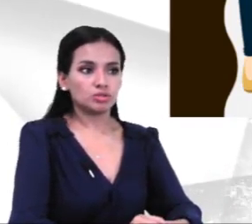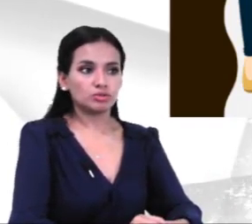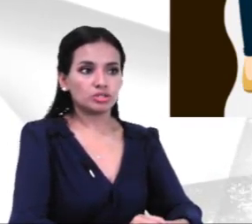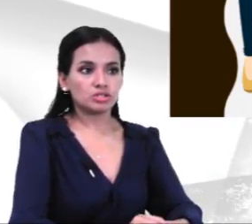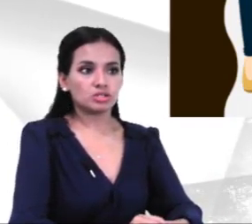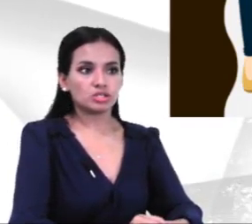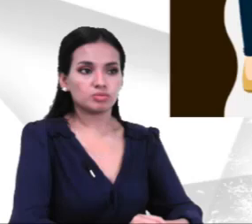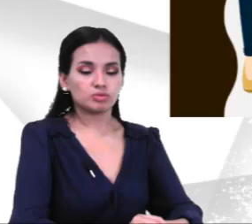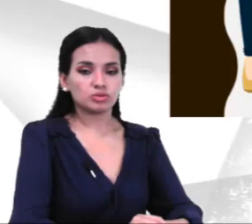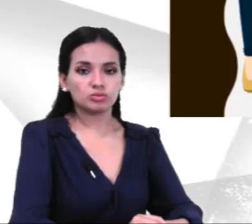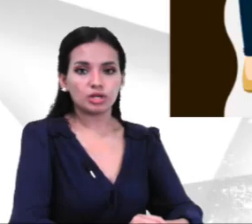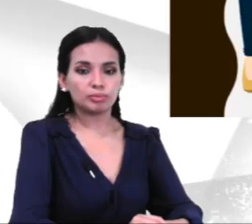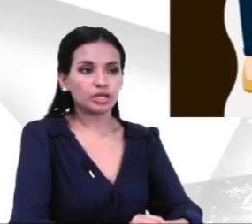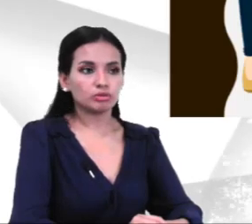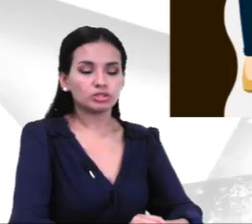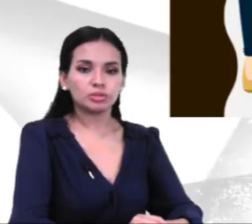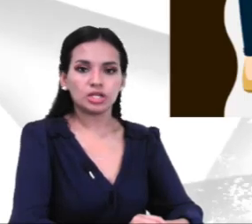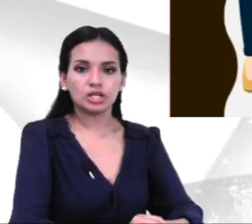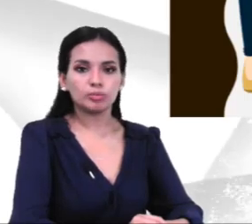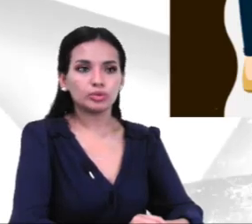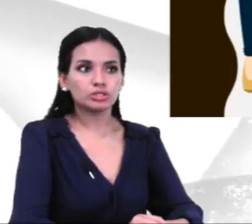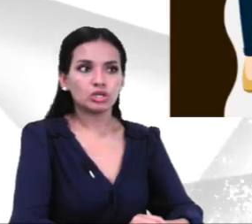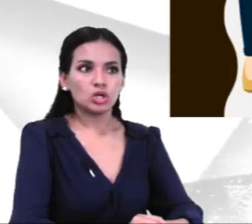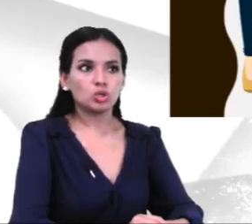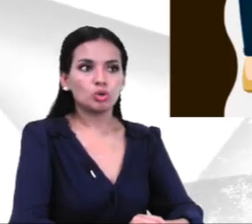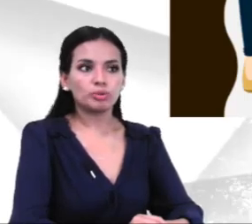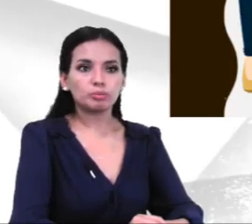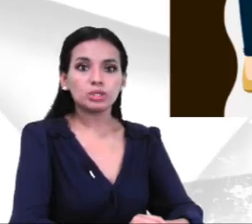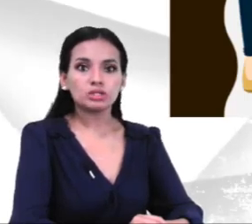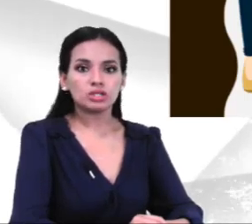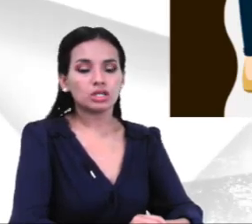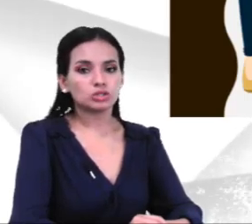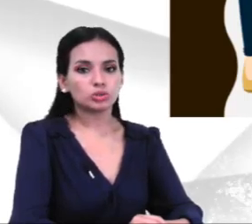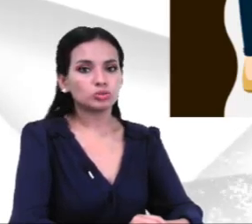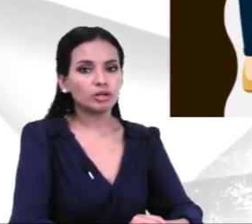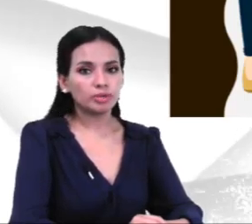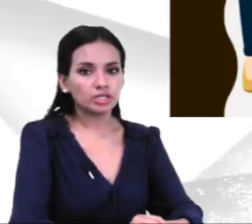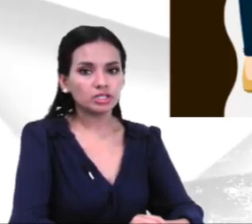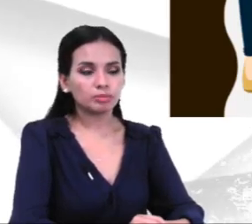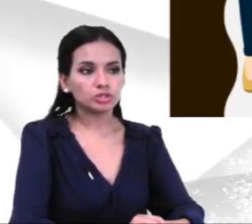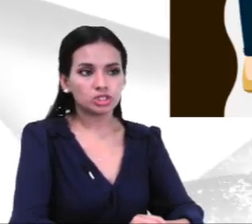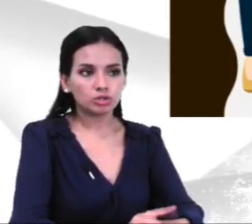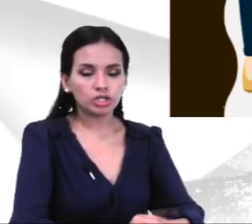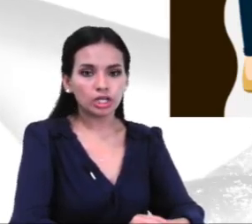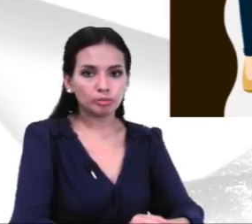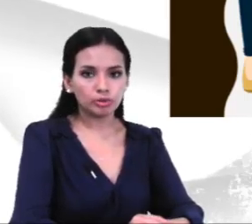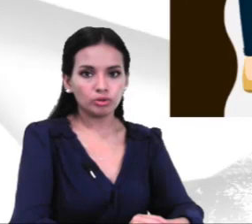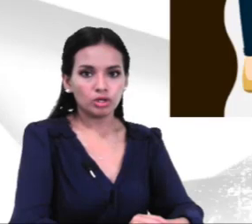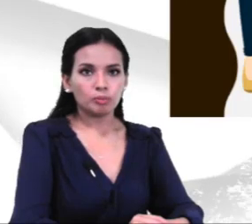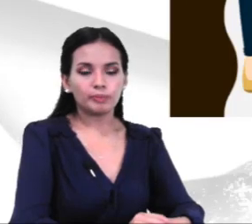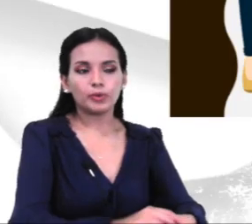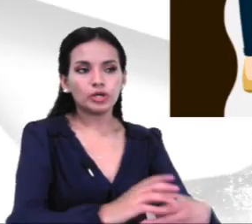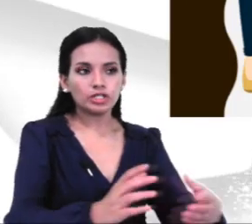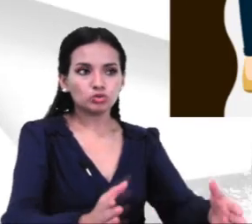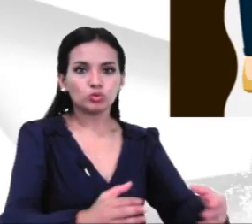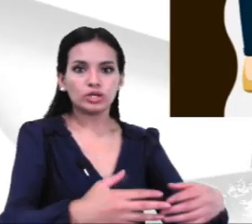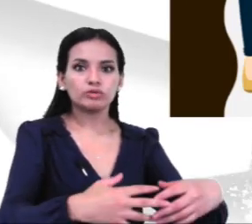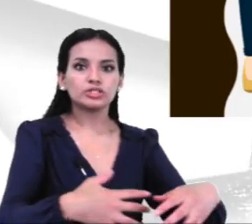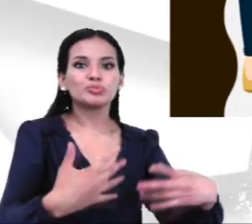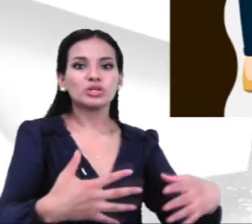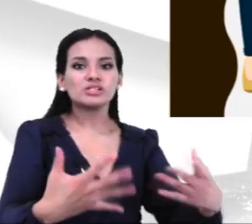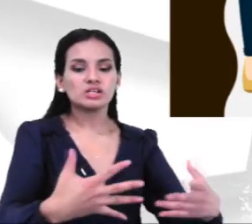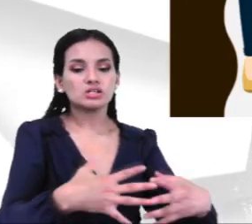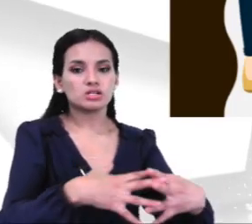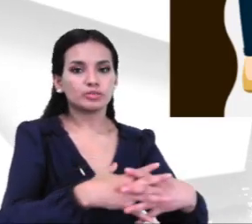el hábitat de millones de seres vivos una playa contaminada pues no permite que las tortugas marinas por citar un ejemplo pongan sus